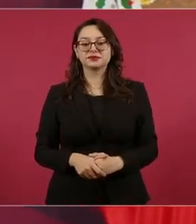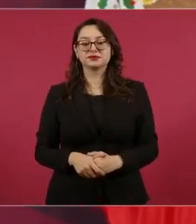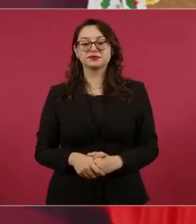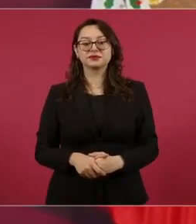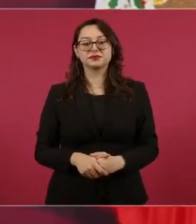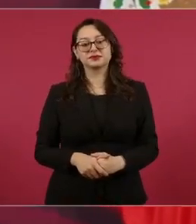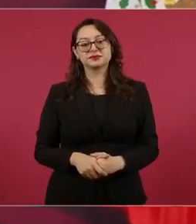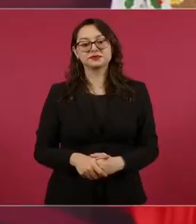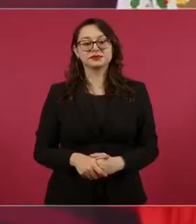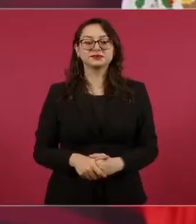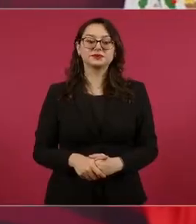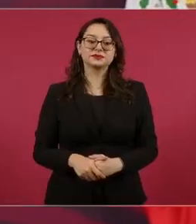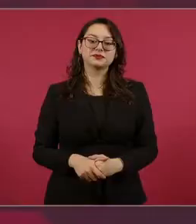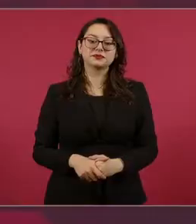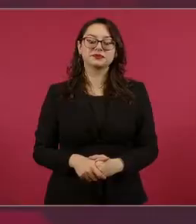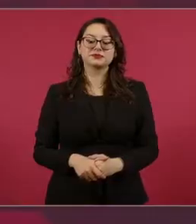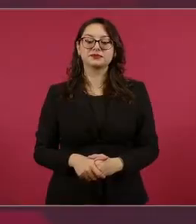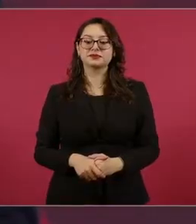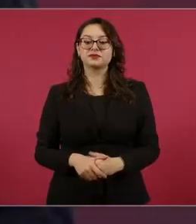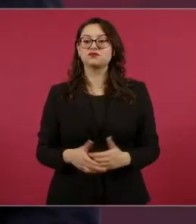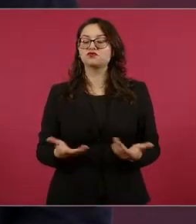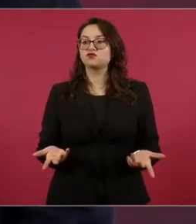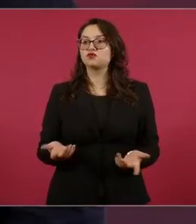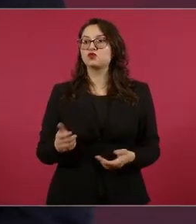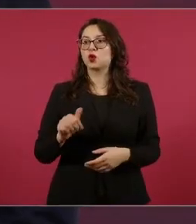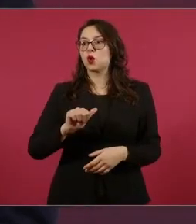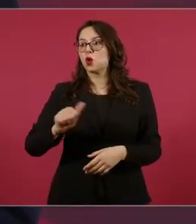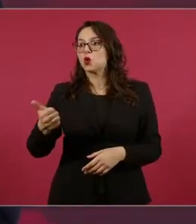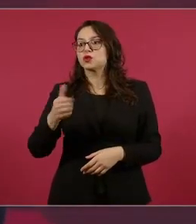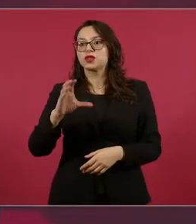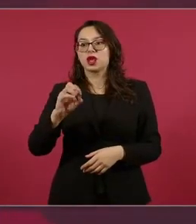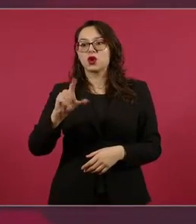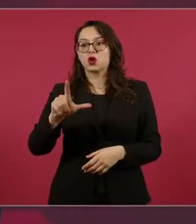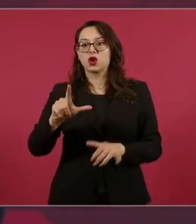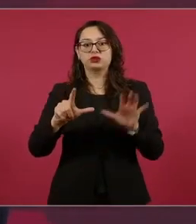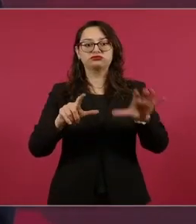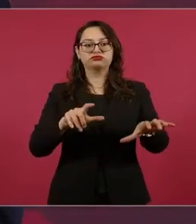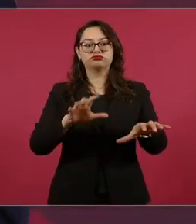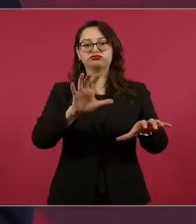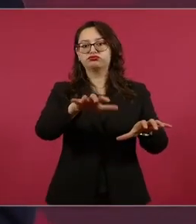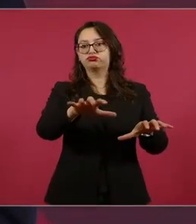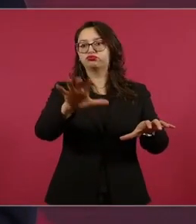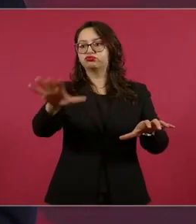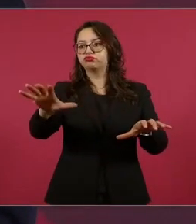colonias como la Roma la